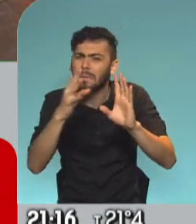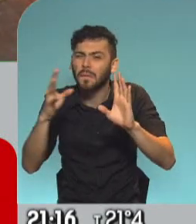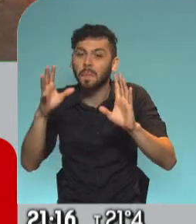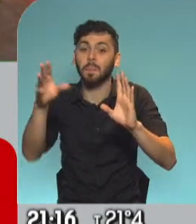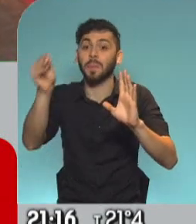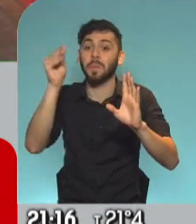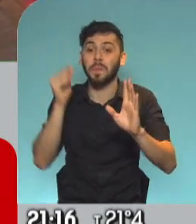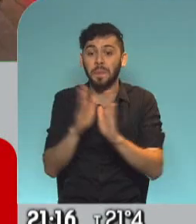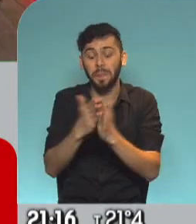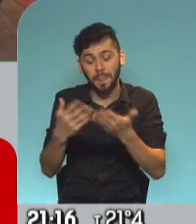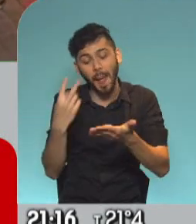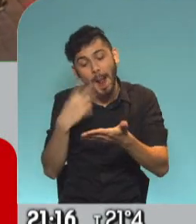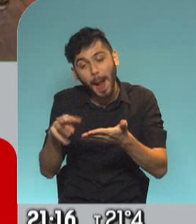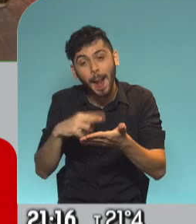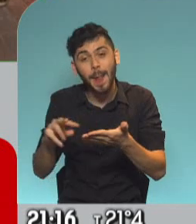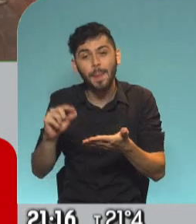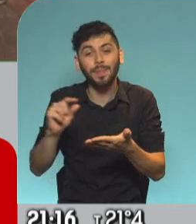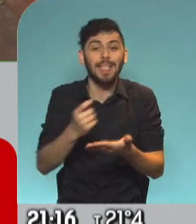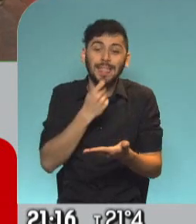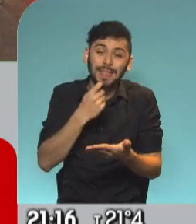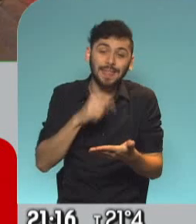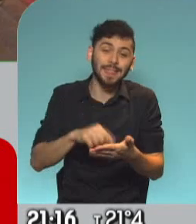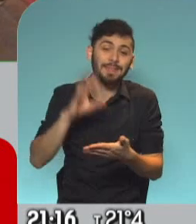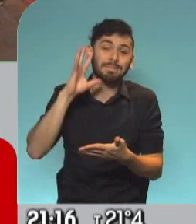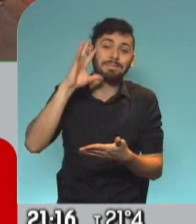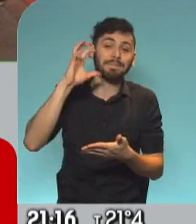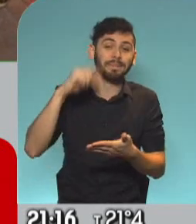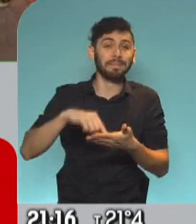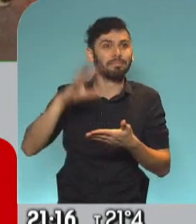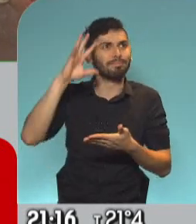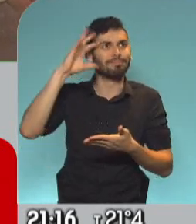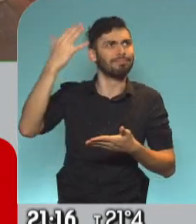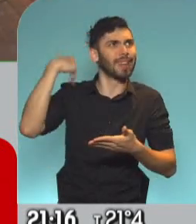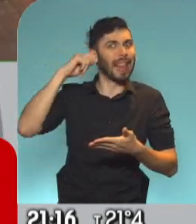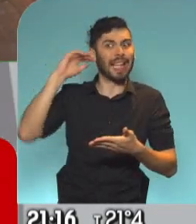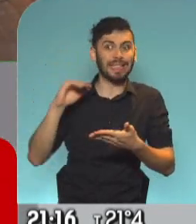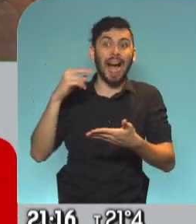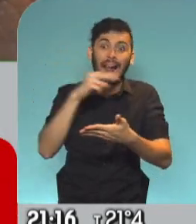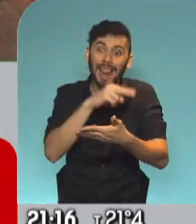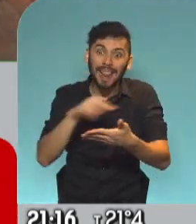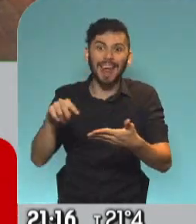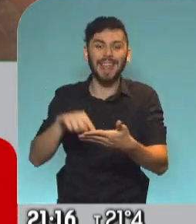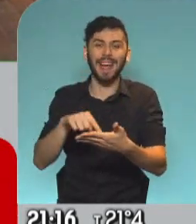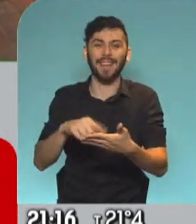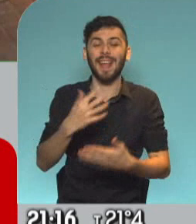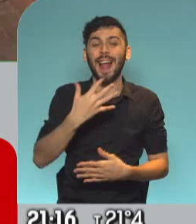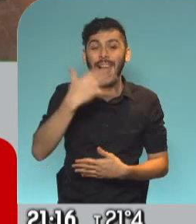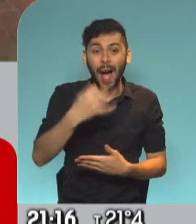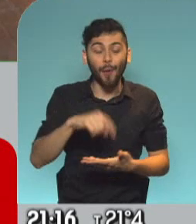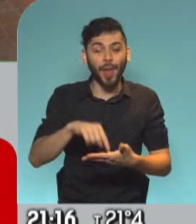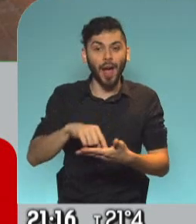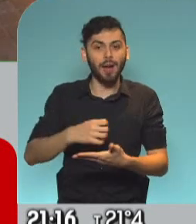abrí, lo leí un poco, recordé un poco los chistes y me recordó cuando yo era chiquita y los leía. La verdad que me